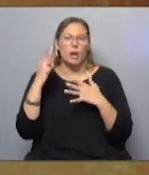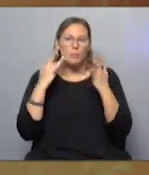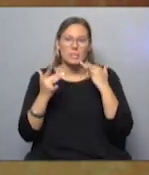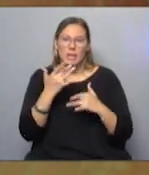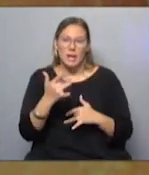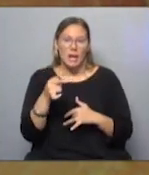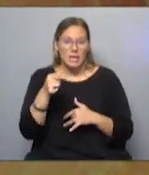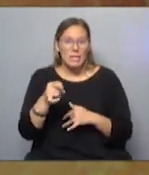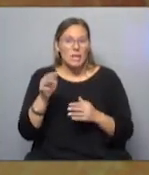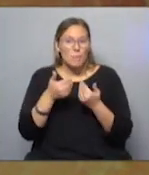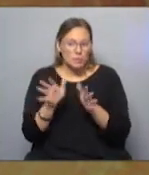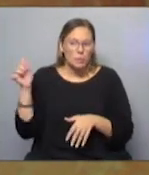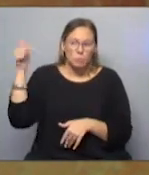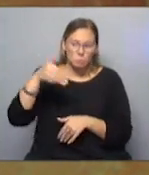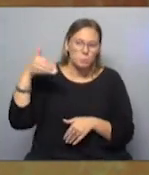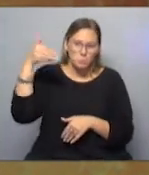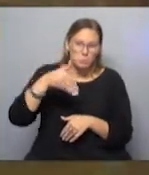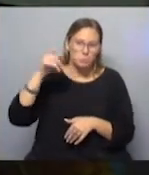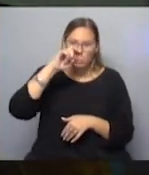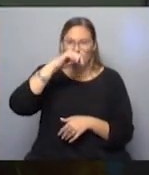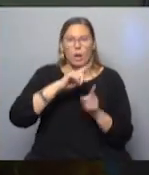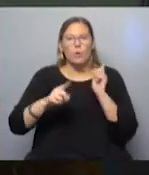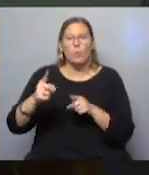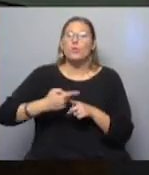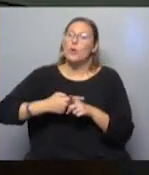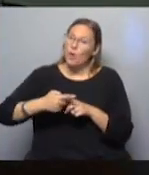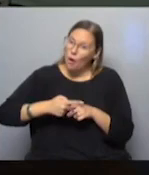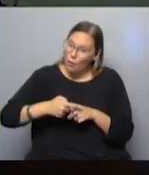empecé a venir a montevideo después tuve algún novio